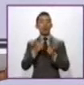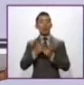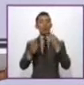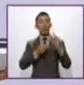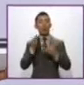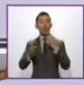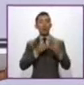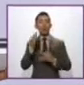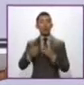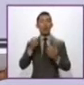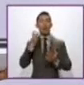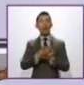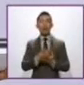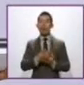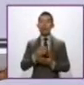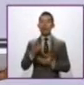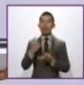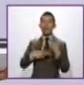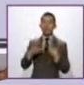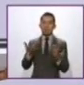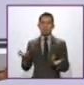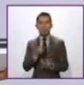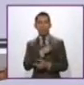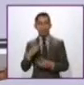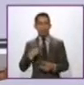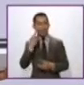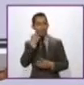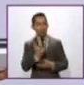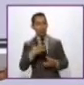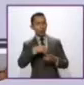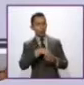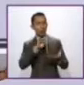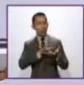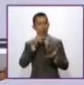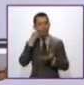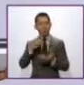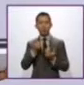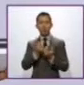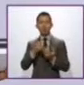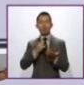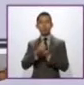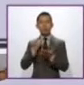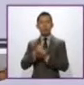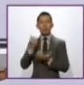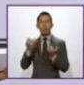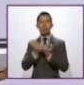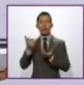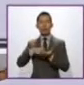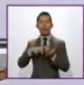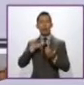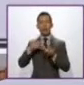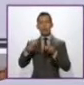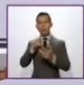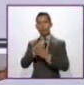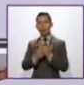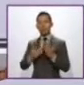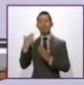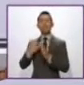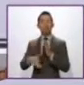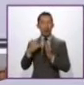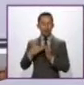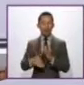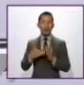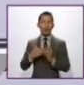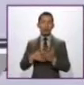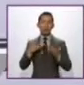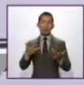acercan. Tenemos que incluirlos y que sean parte de la toma de decisiones y de la planeación que tanto falta hace